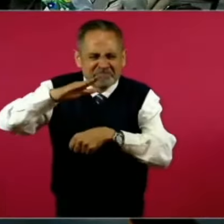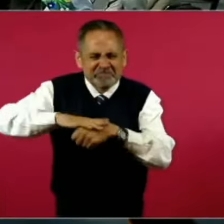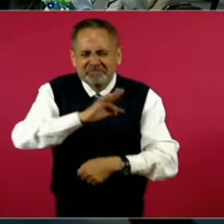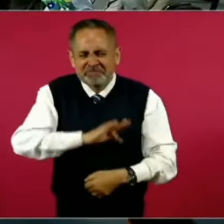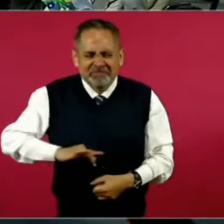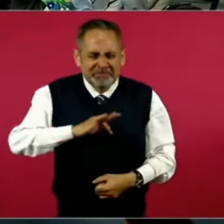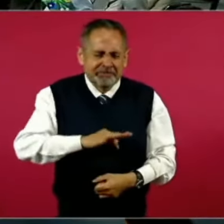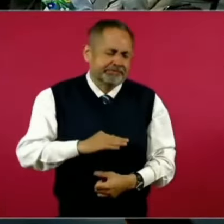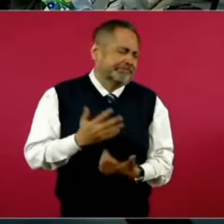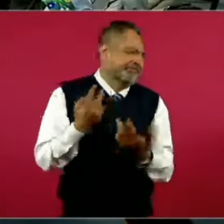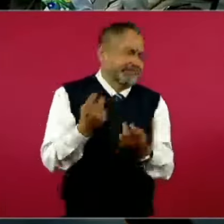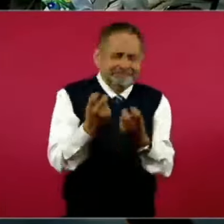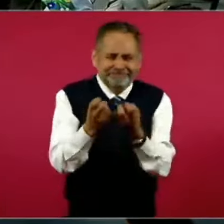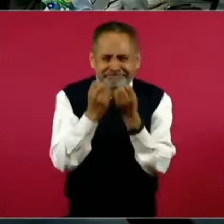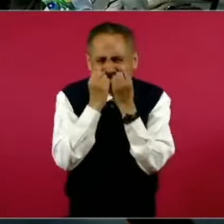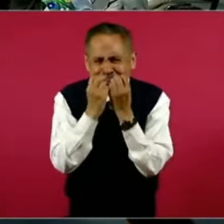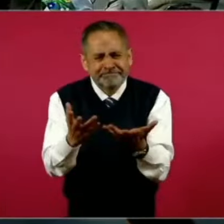eso.